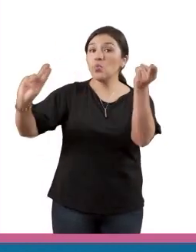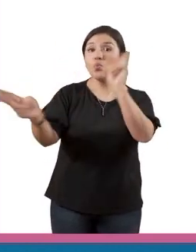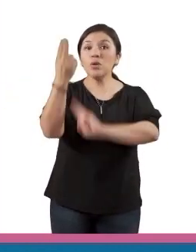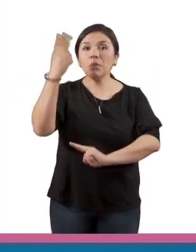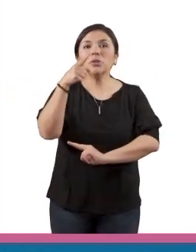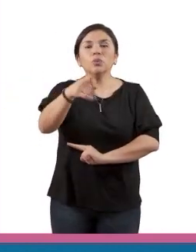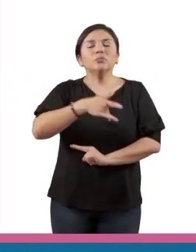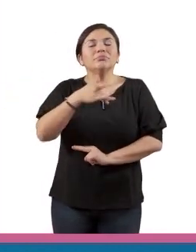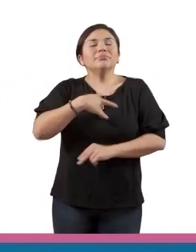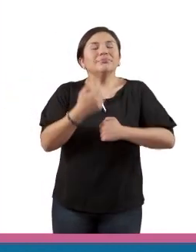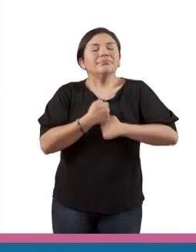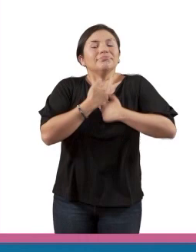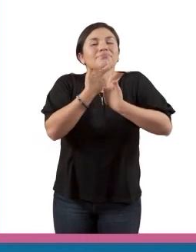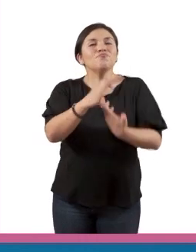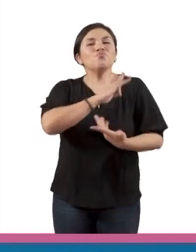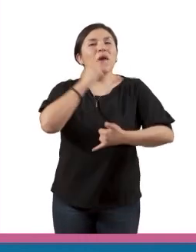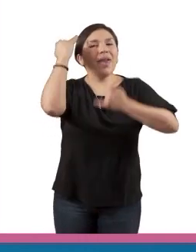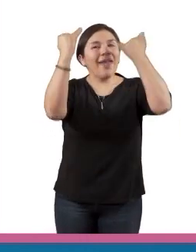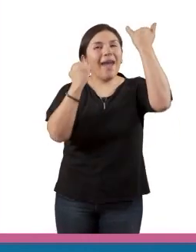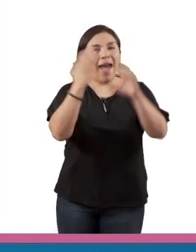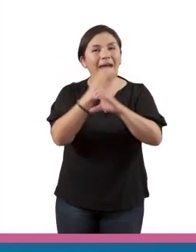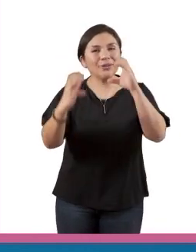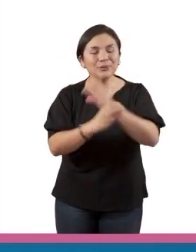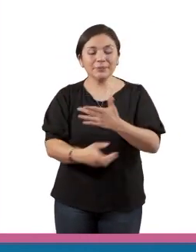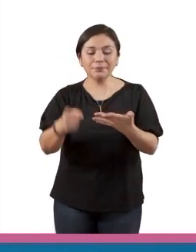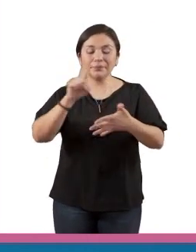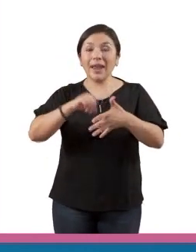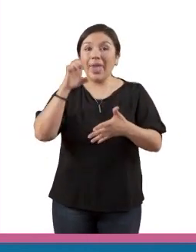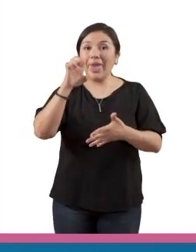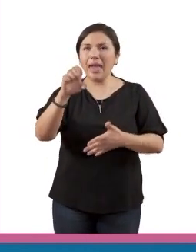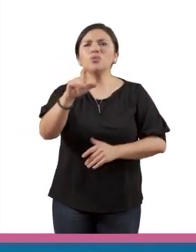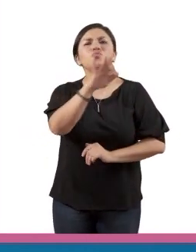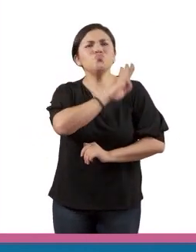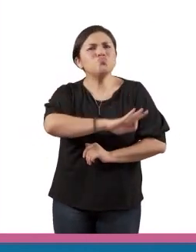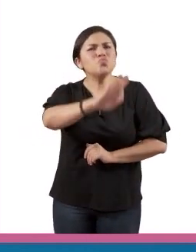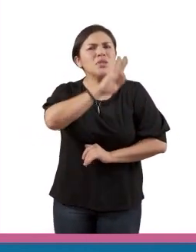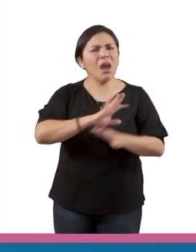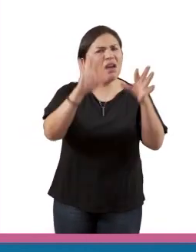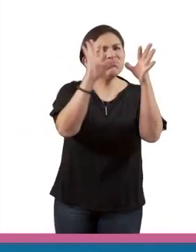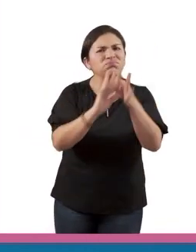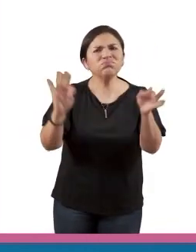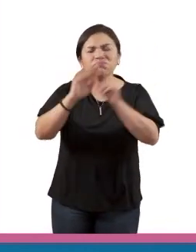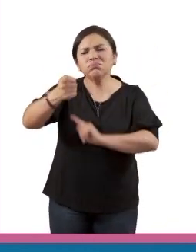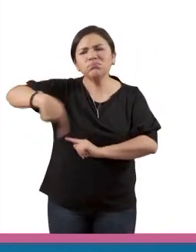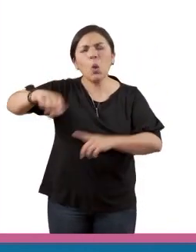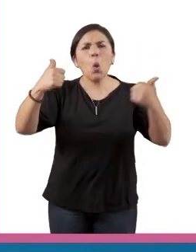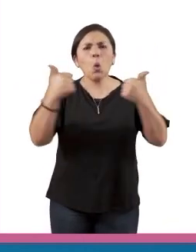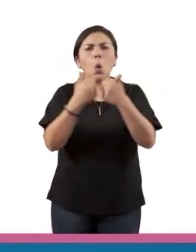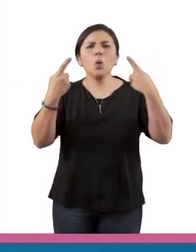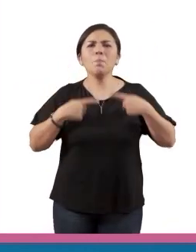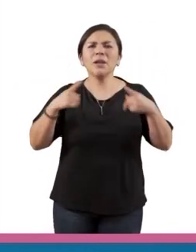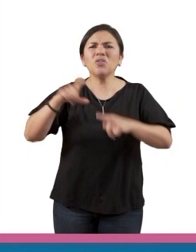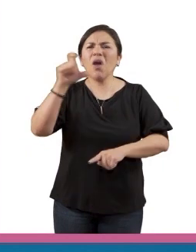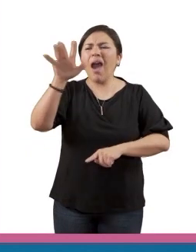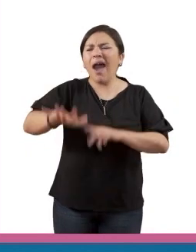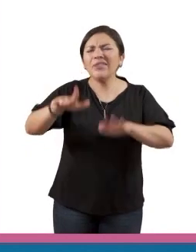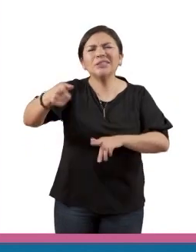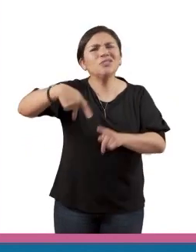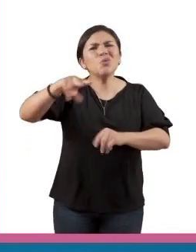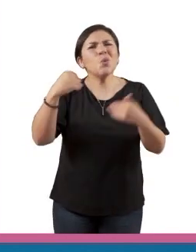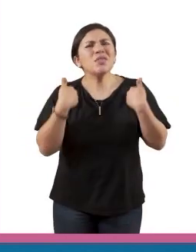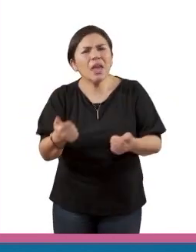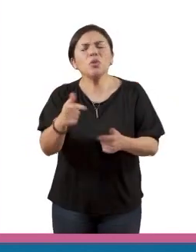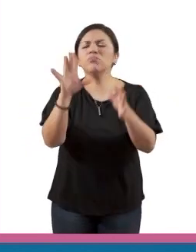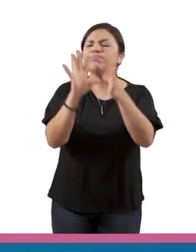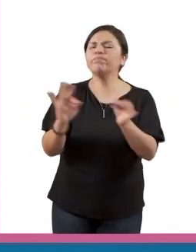universo te inspira a crear. E. Eres capaz de explicarle a la gente cuando no entiende algo